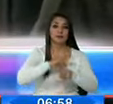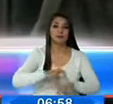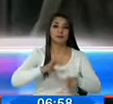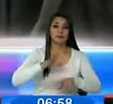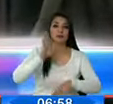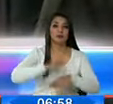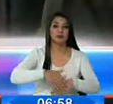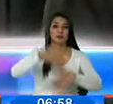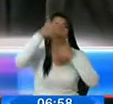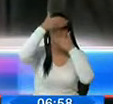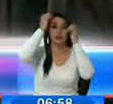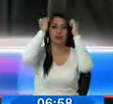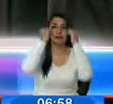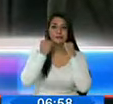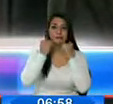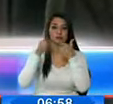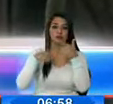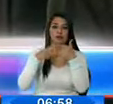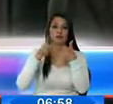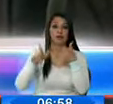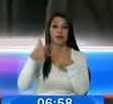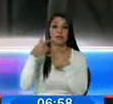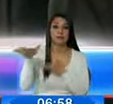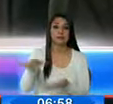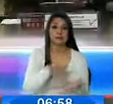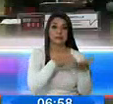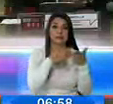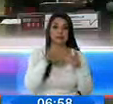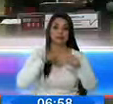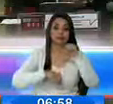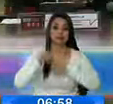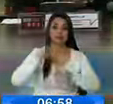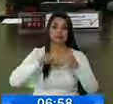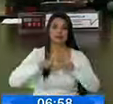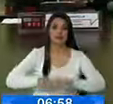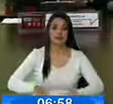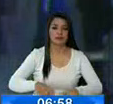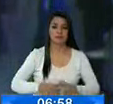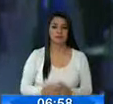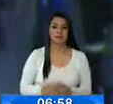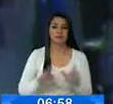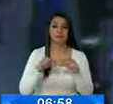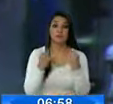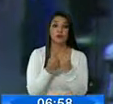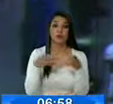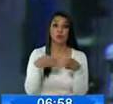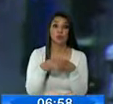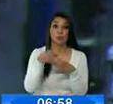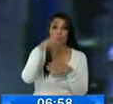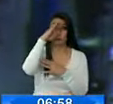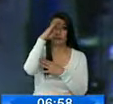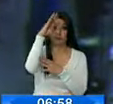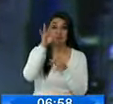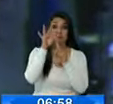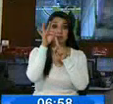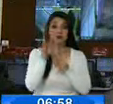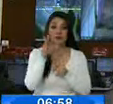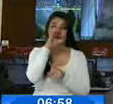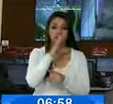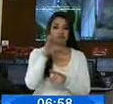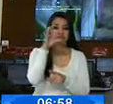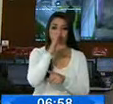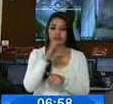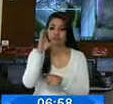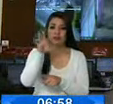terrorismo, por tráfico de armas, municiones y explosivos. Además, se activó el bloque de búsqueda de la Policía Nacional para dar con